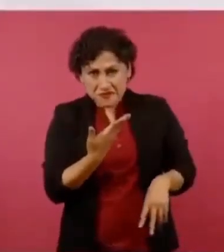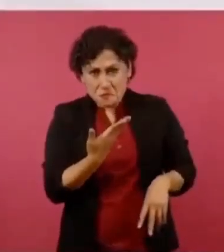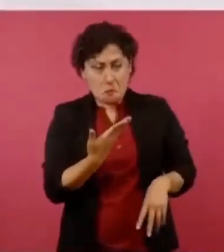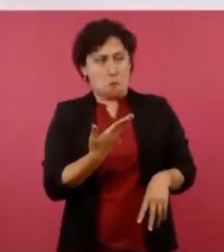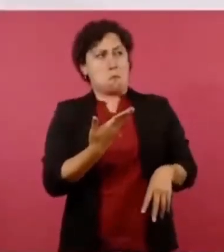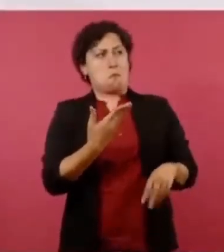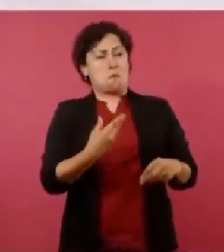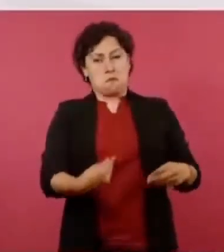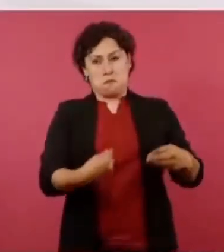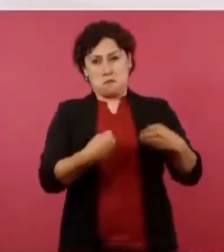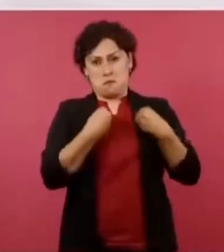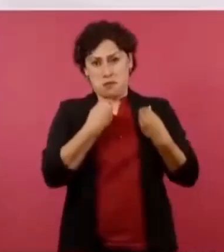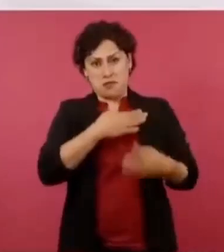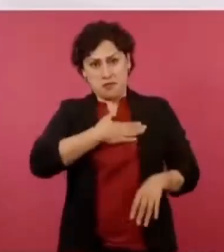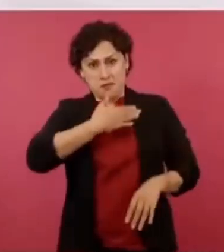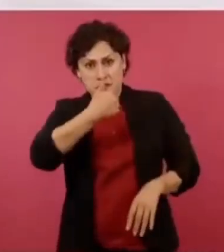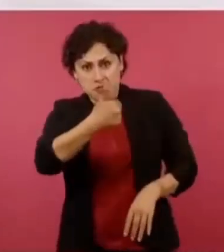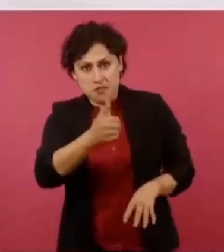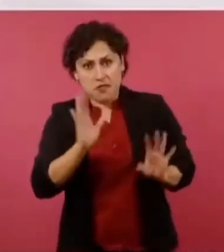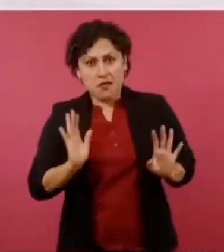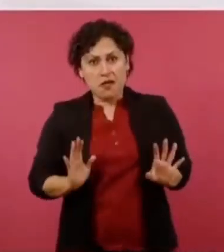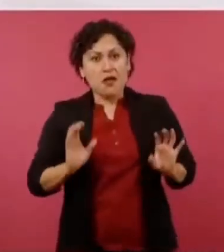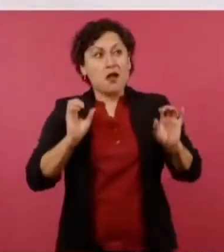que genere empleos.